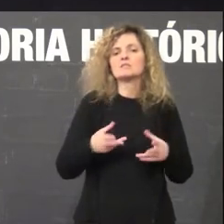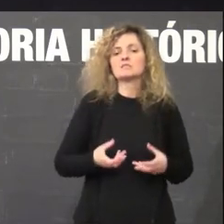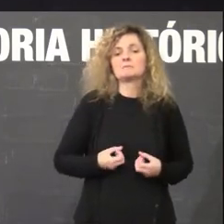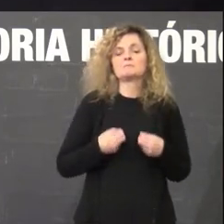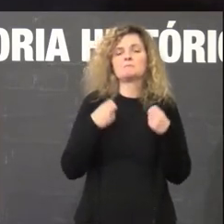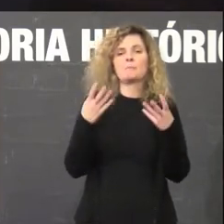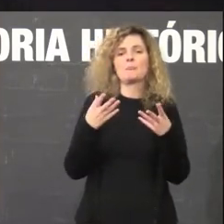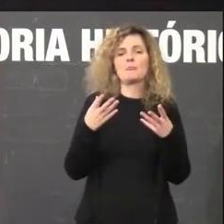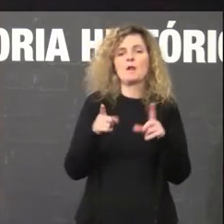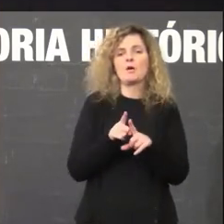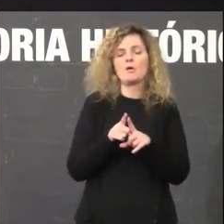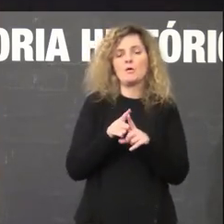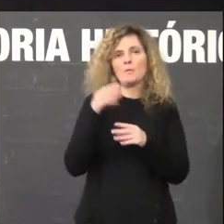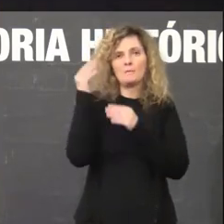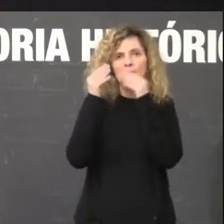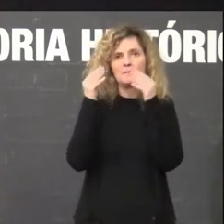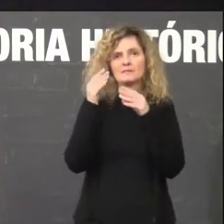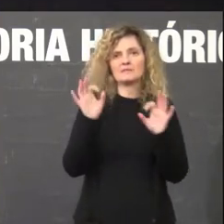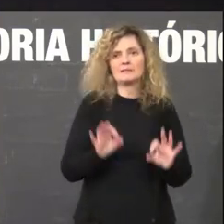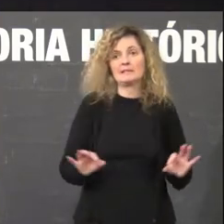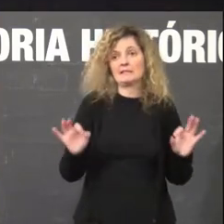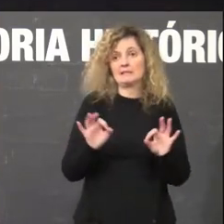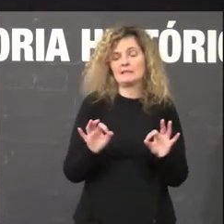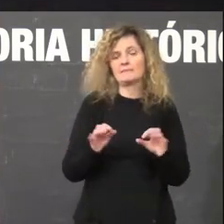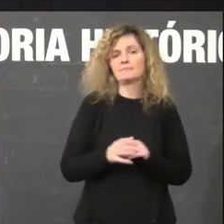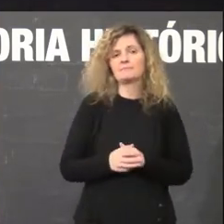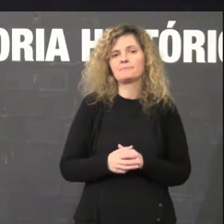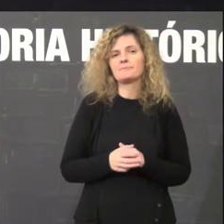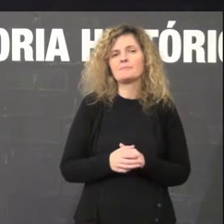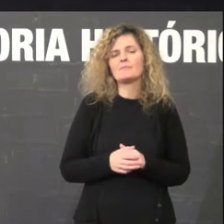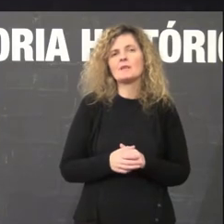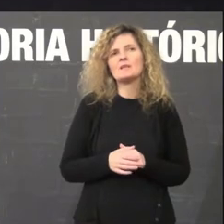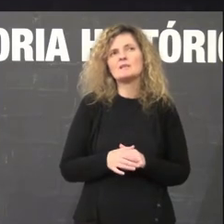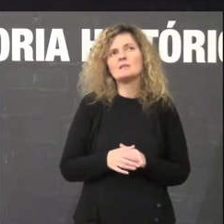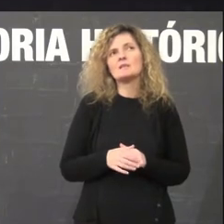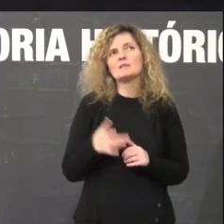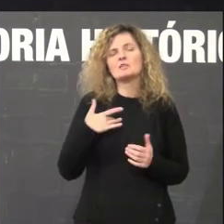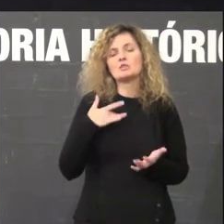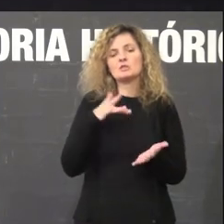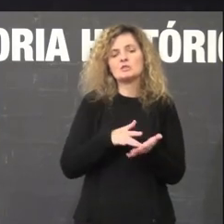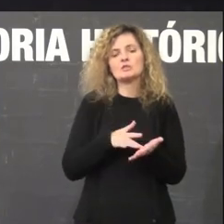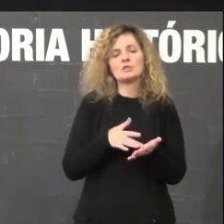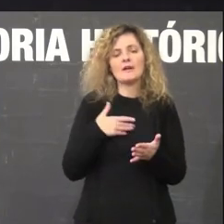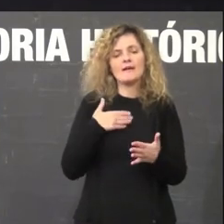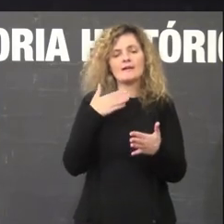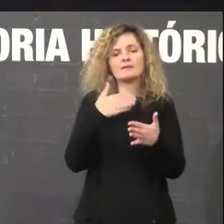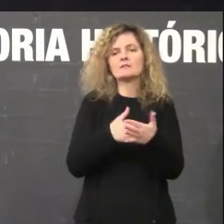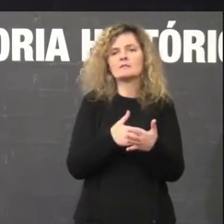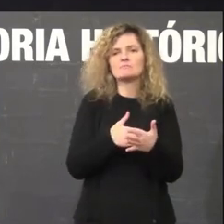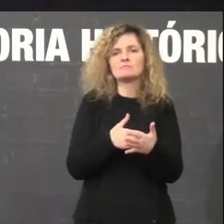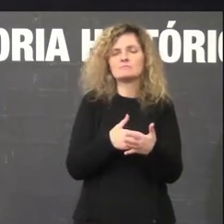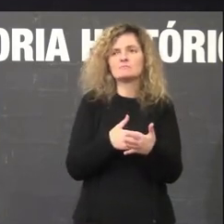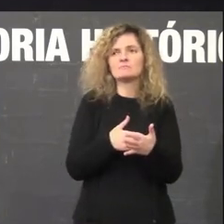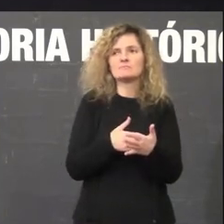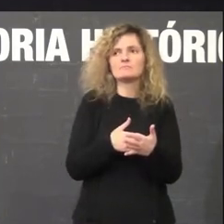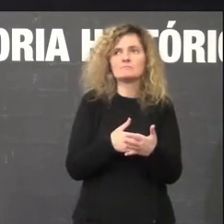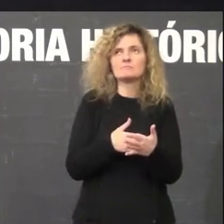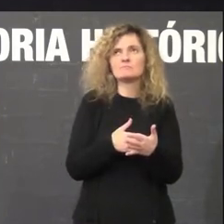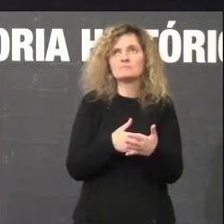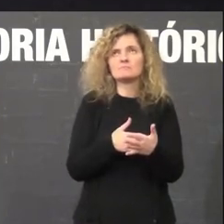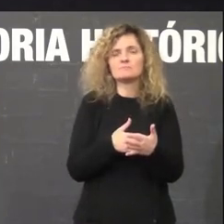expresarnos como era o noso pensamento ni nada, e chegamos un pouco